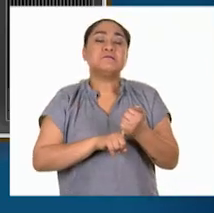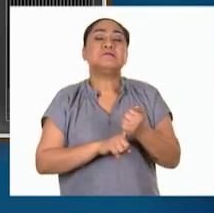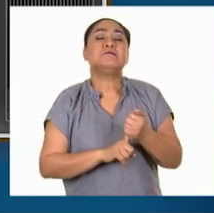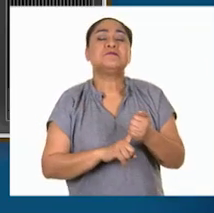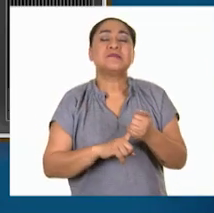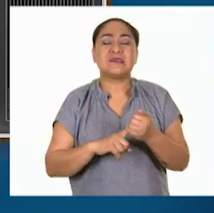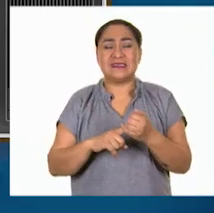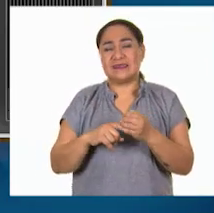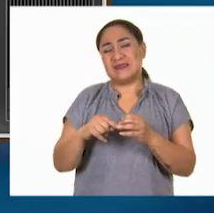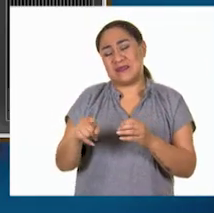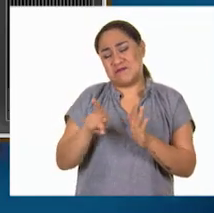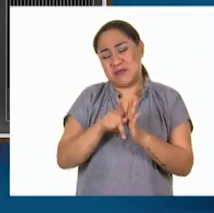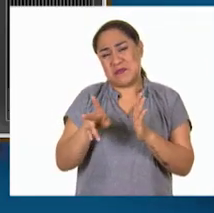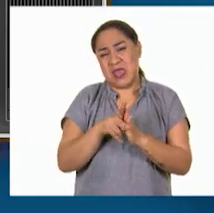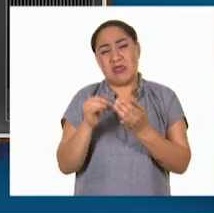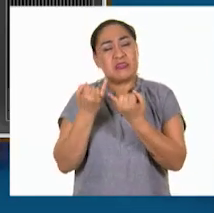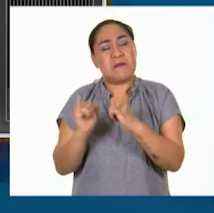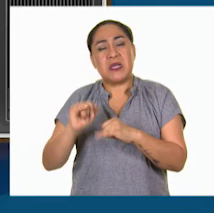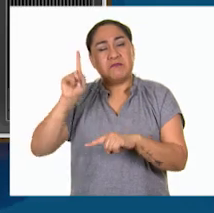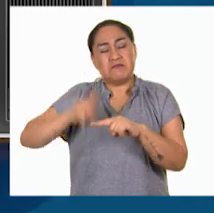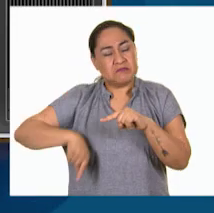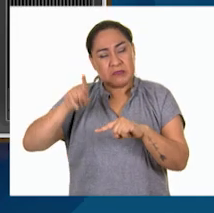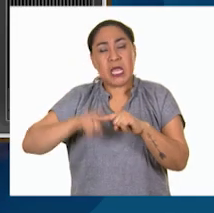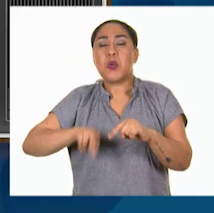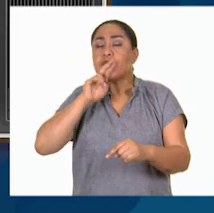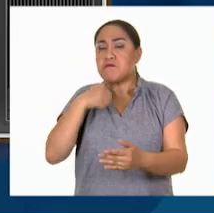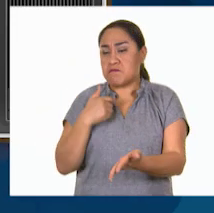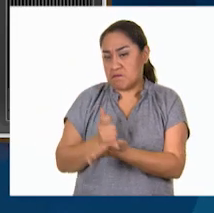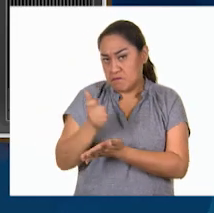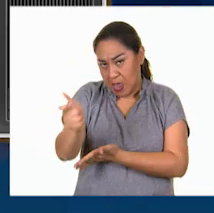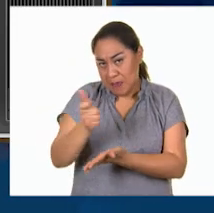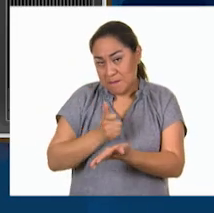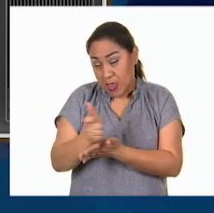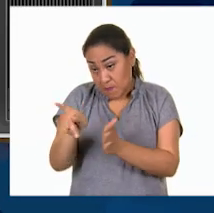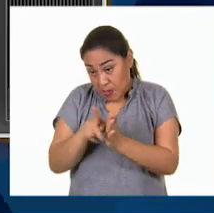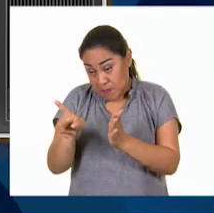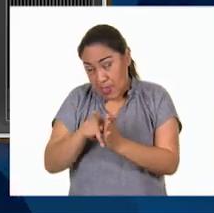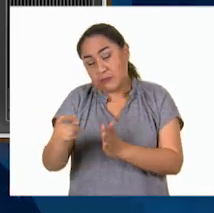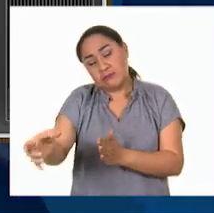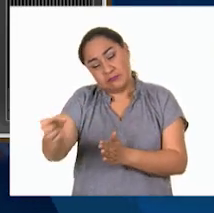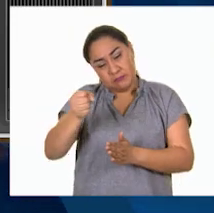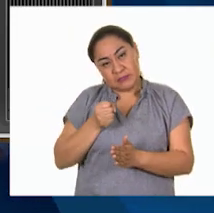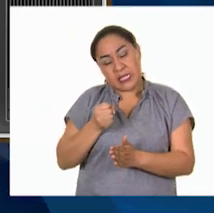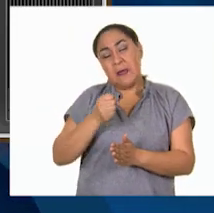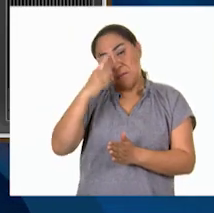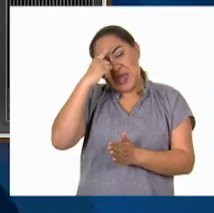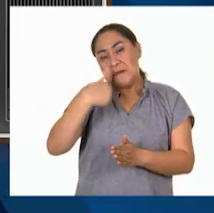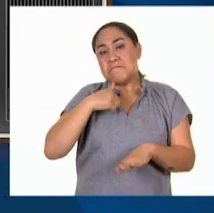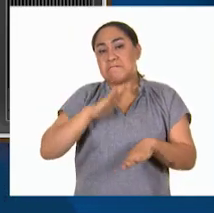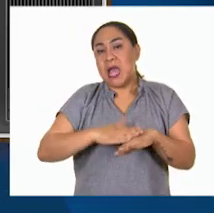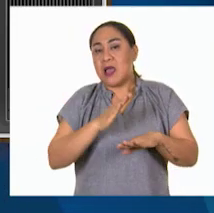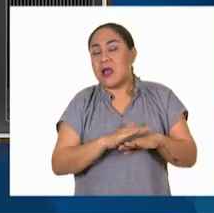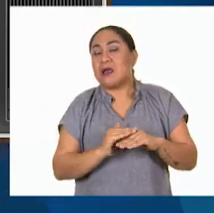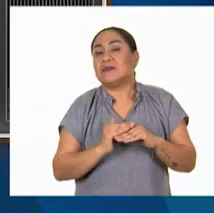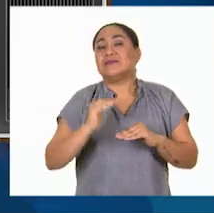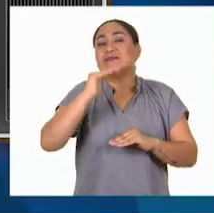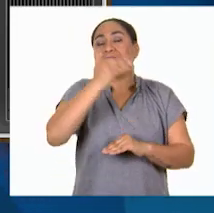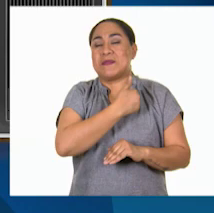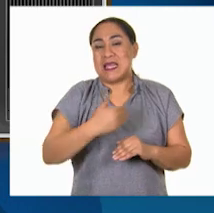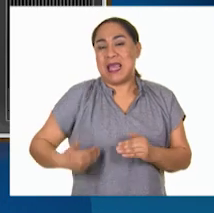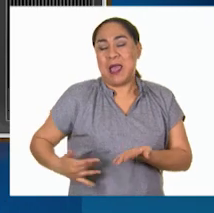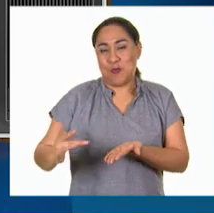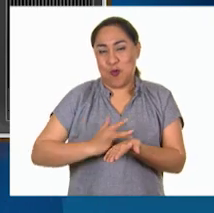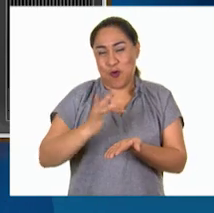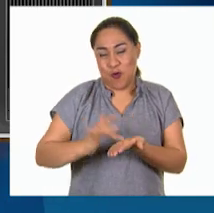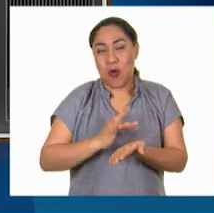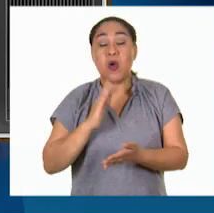periodismo independiente comprando a periodistas que ensalzaran a su gobierno y castigando severamente la libre expresión. Sin